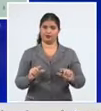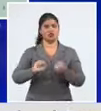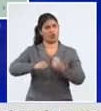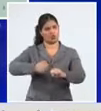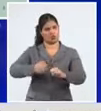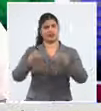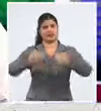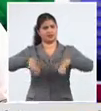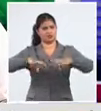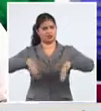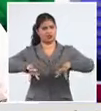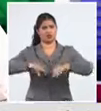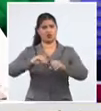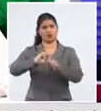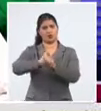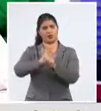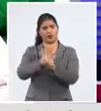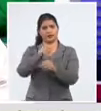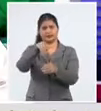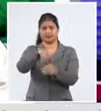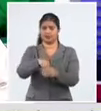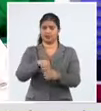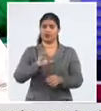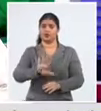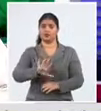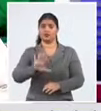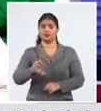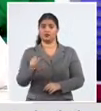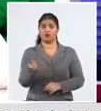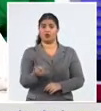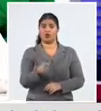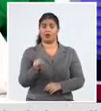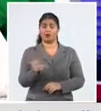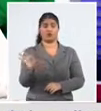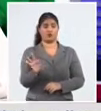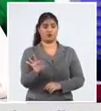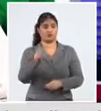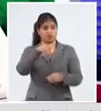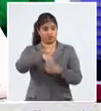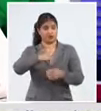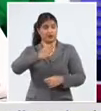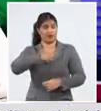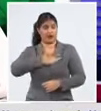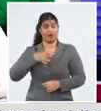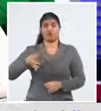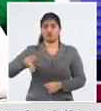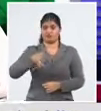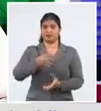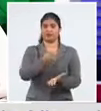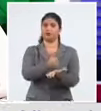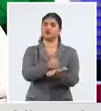incidencia. El 55,1% de los diagnosticados ayer en el municipio de Cienfuegos,